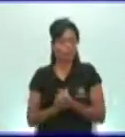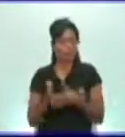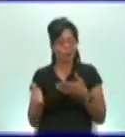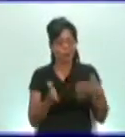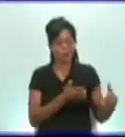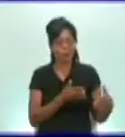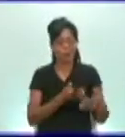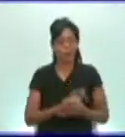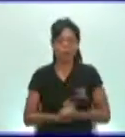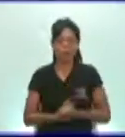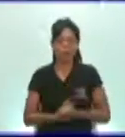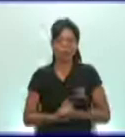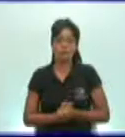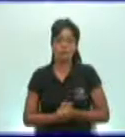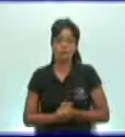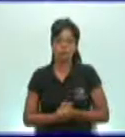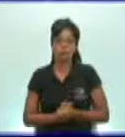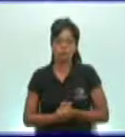actividad.